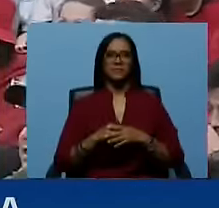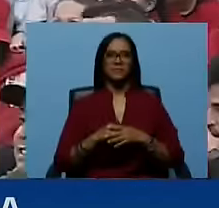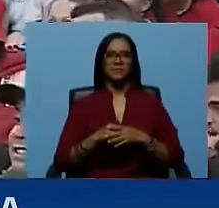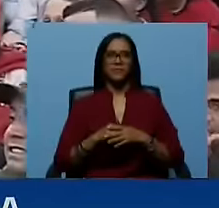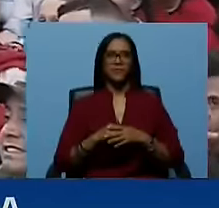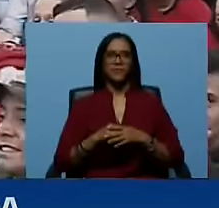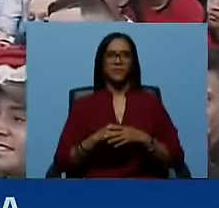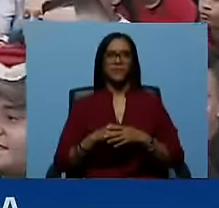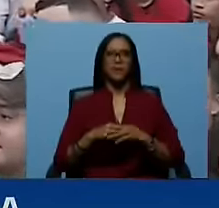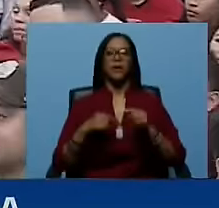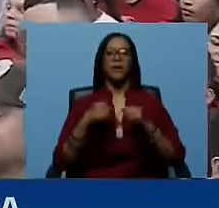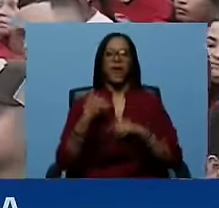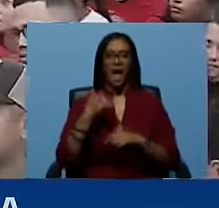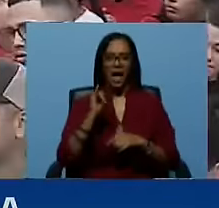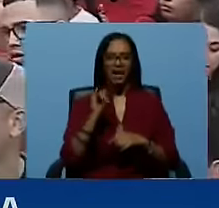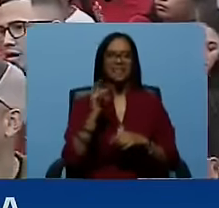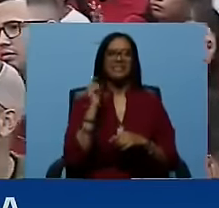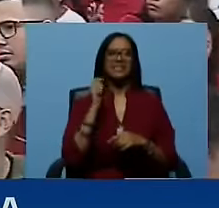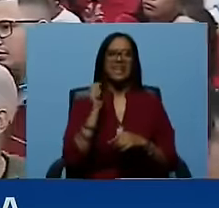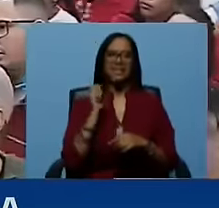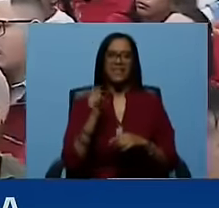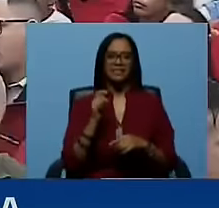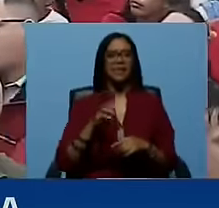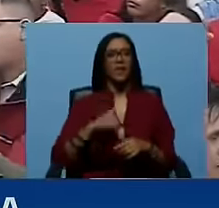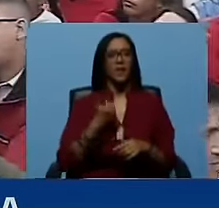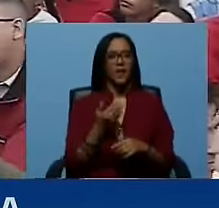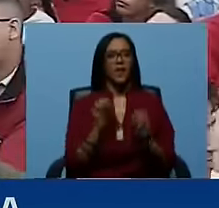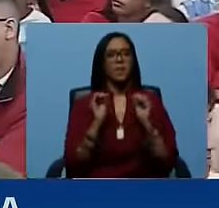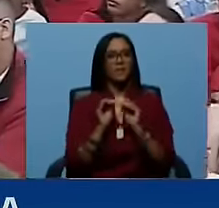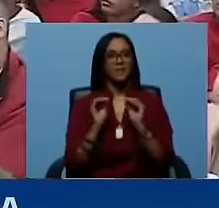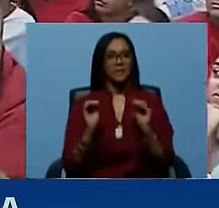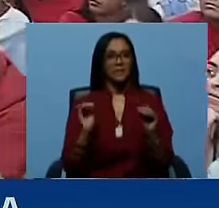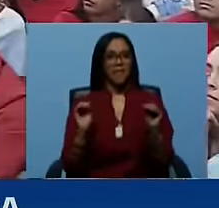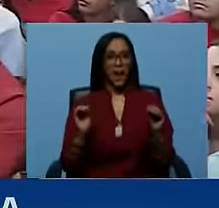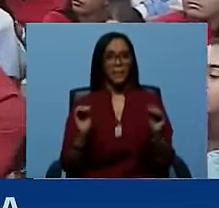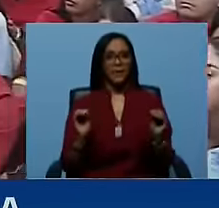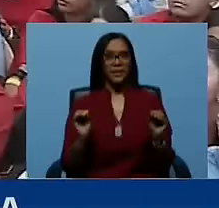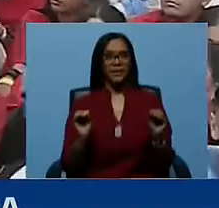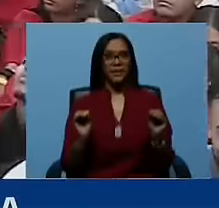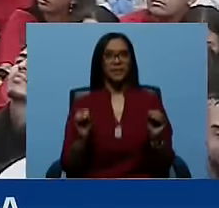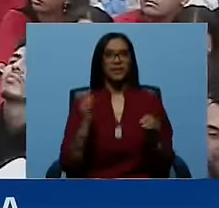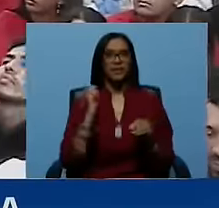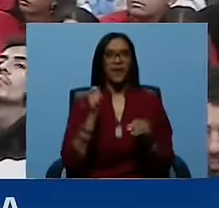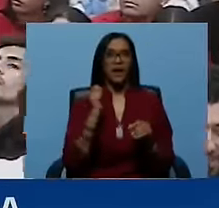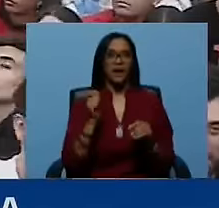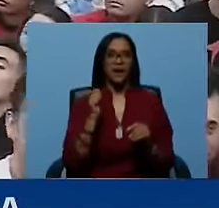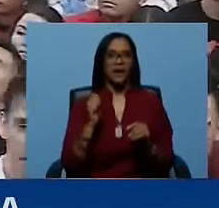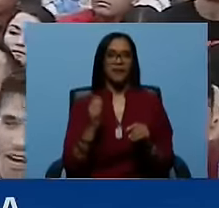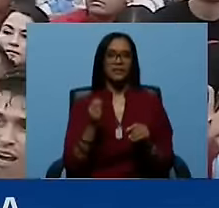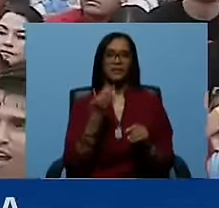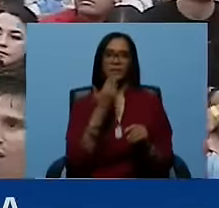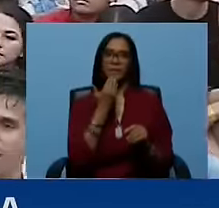Pero hay tareas que pudiéramos llamar tareas inmediatas.